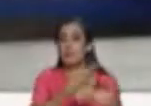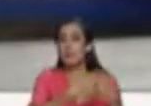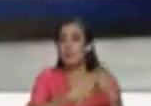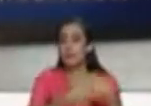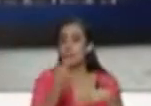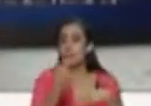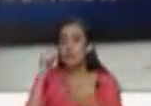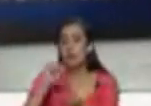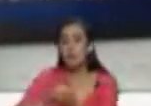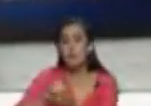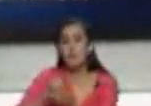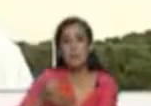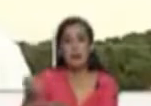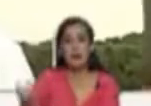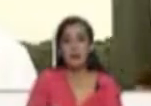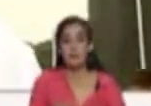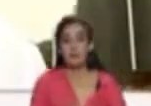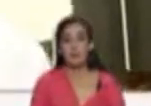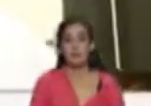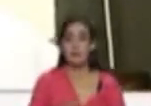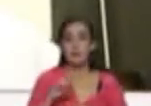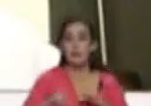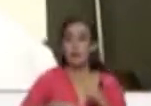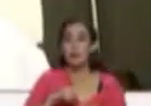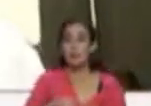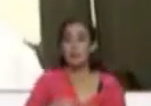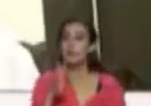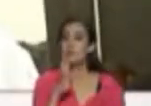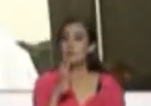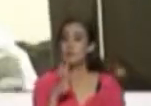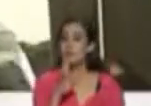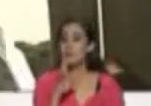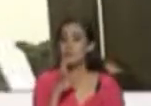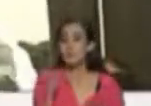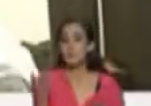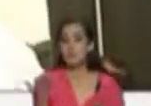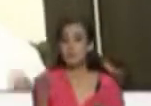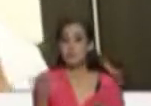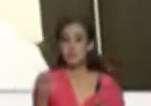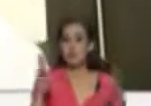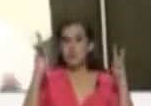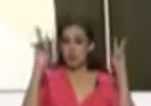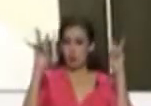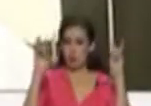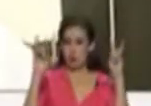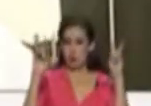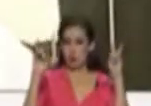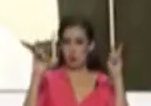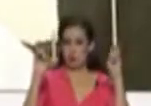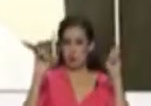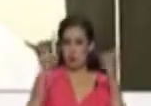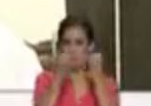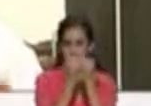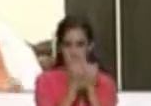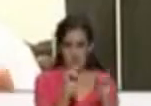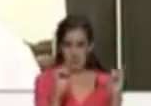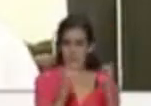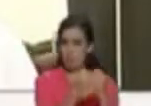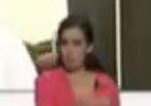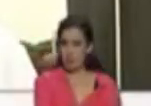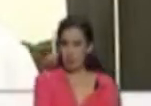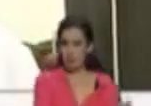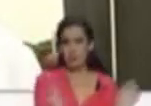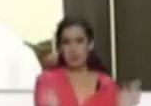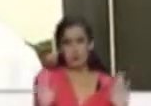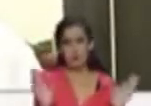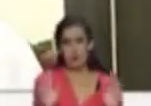el mercado internacional. Cuando hablamos de acercamiento a socios comerciales, no es un tema de pérdida de soberanía, no es un tema de venta de